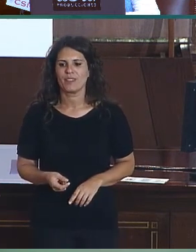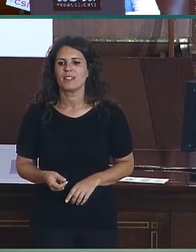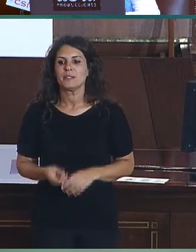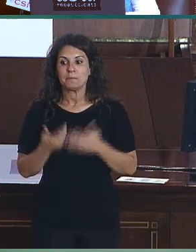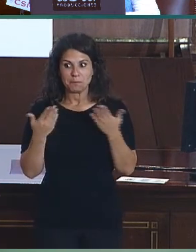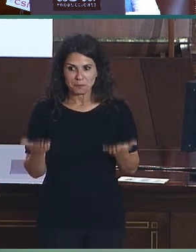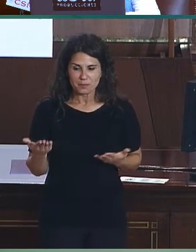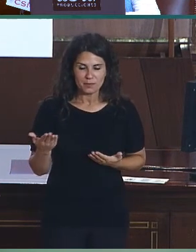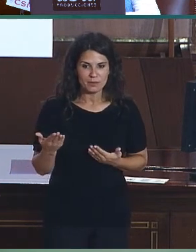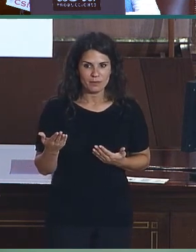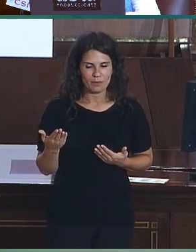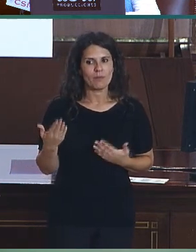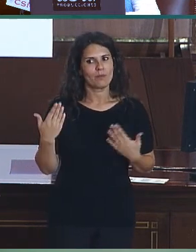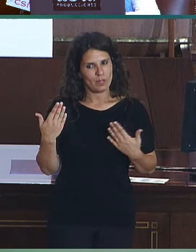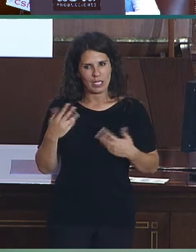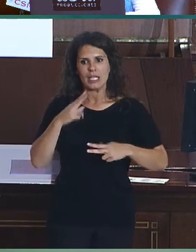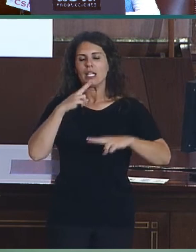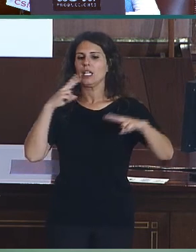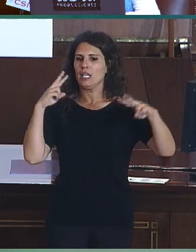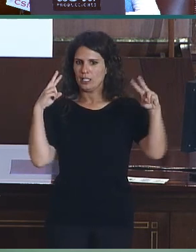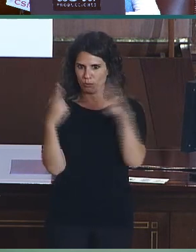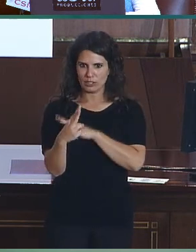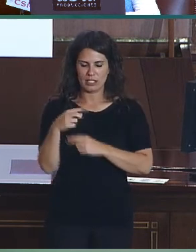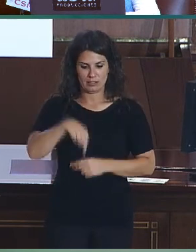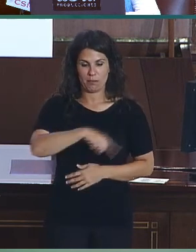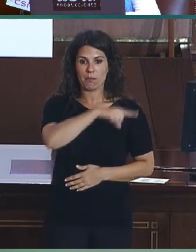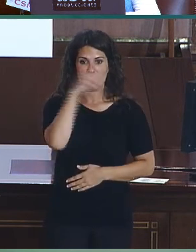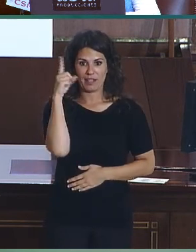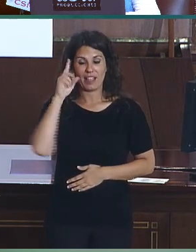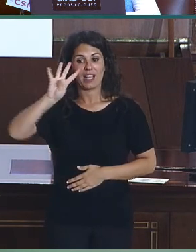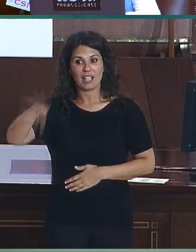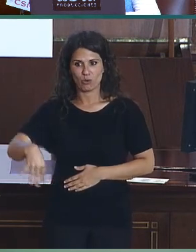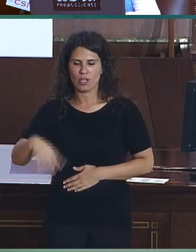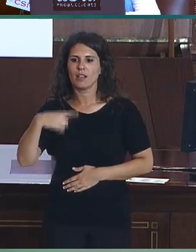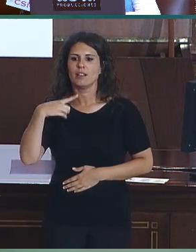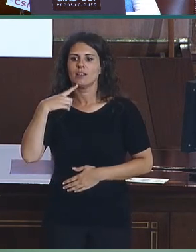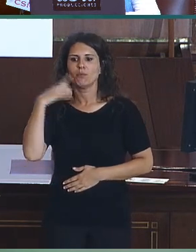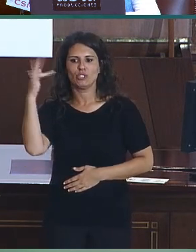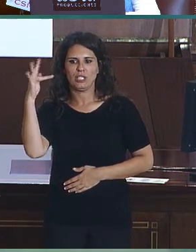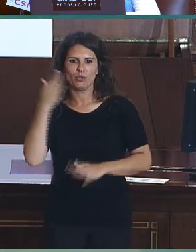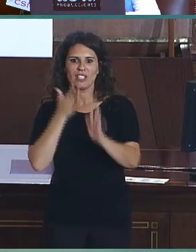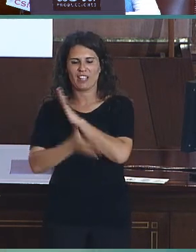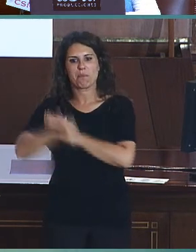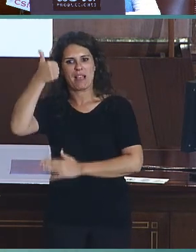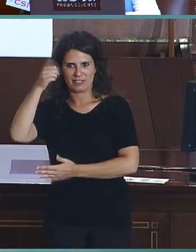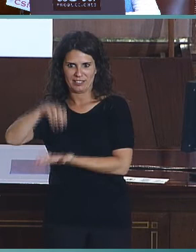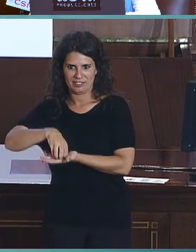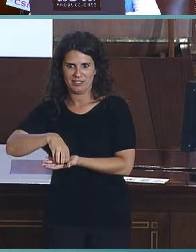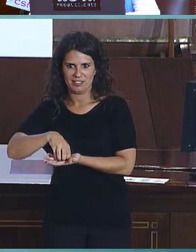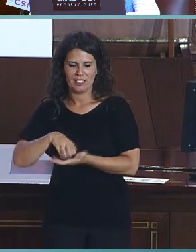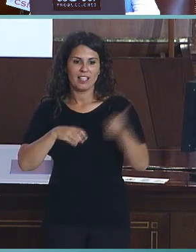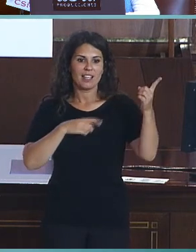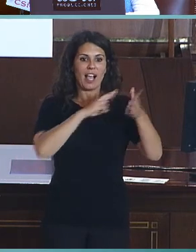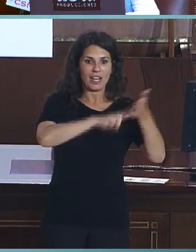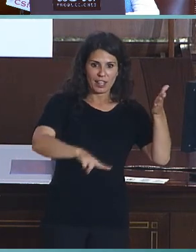sentido, hay más respuestas favorables procedentes de Madrid y de Cataluña que de Galicia,